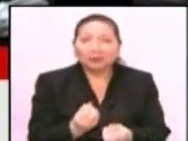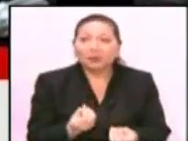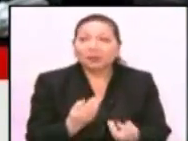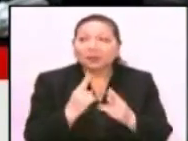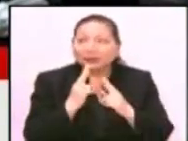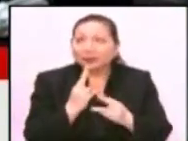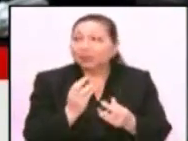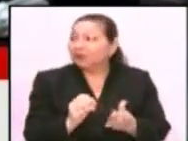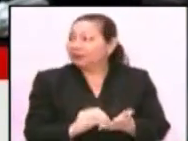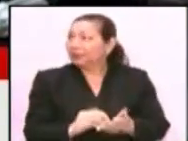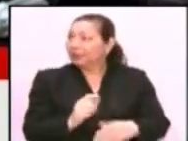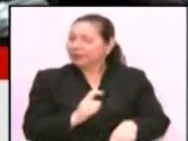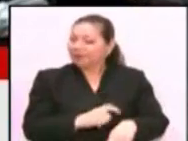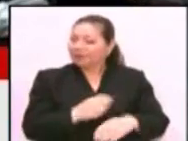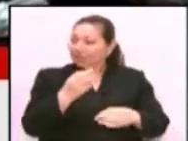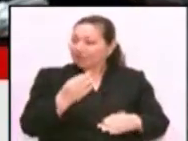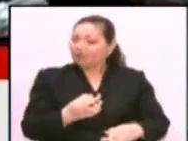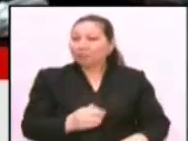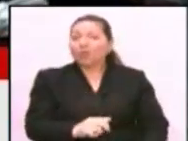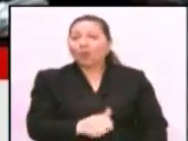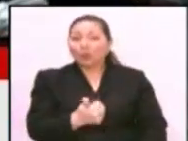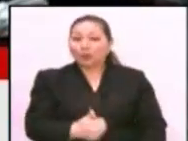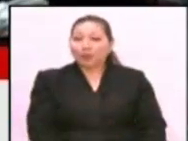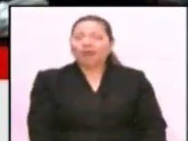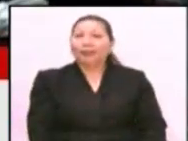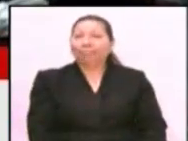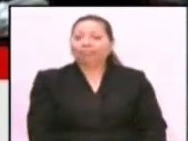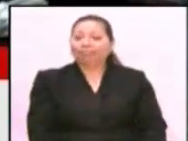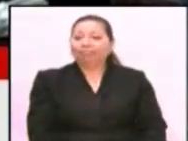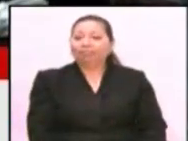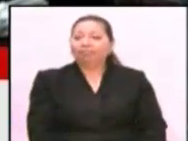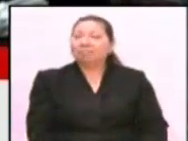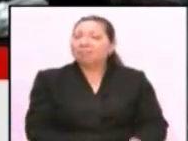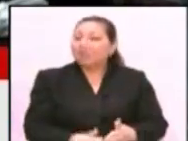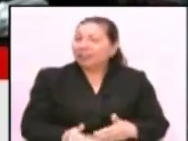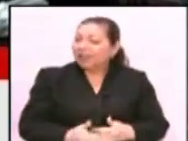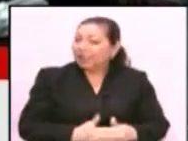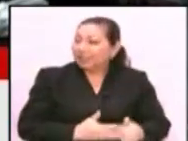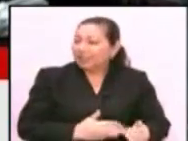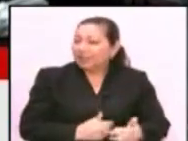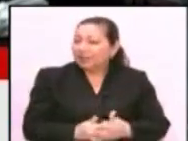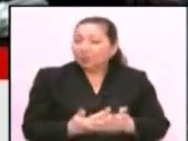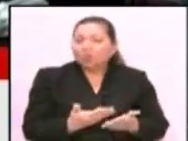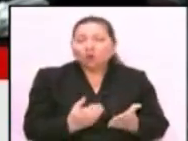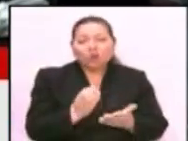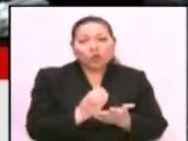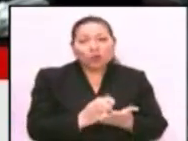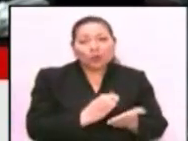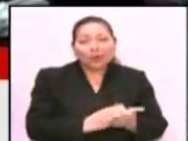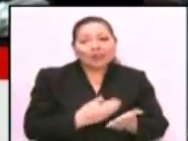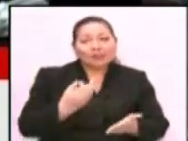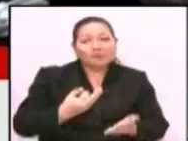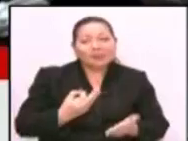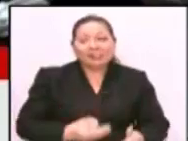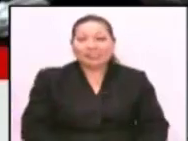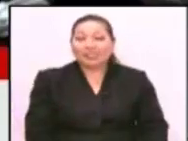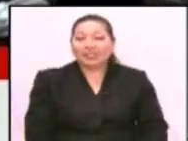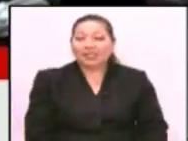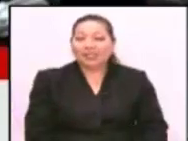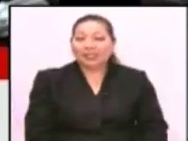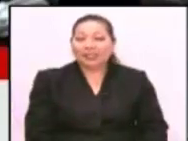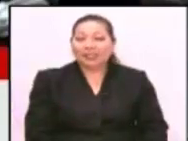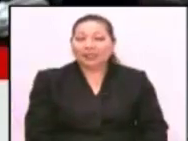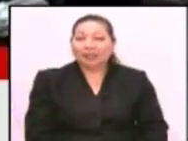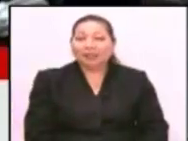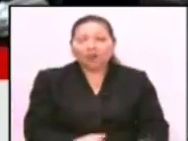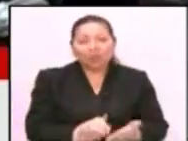me van resultados en tiempo real. Otro es que me va a dar más flexibilidad. En muchos contratos, especialmente con el Estado, como ustedes saben,